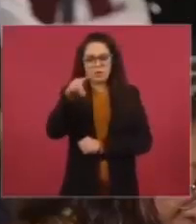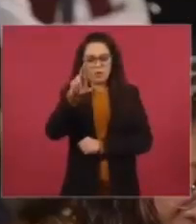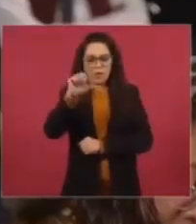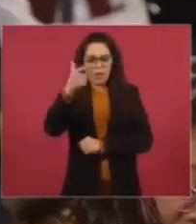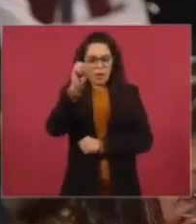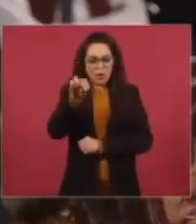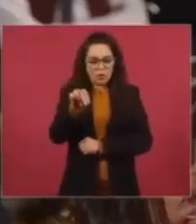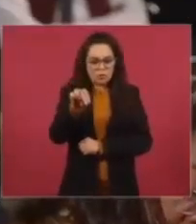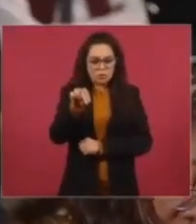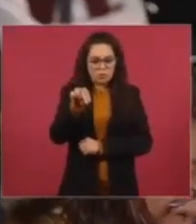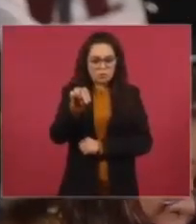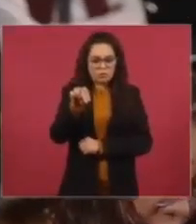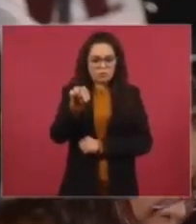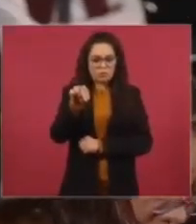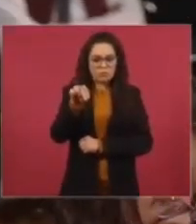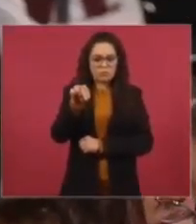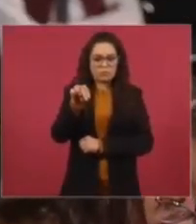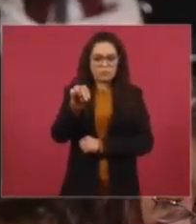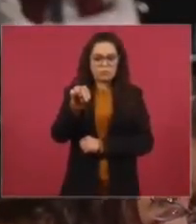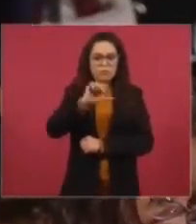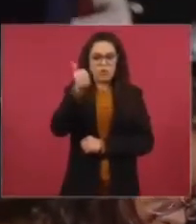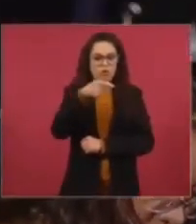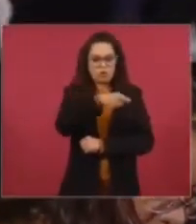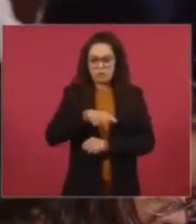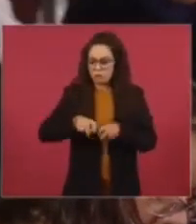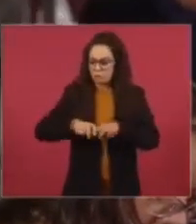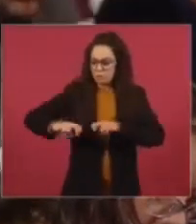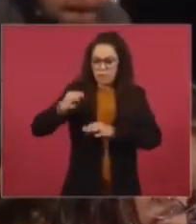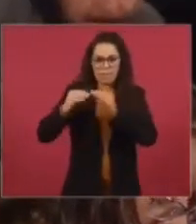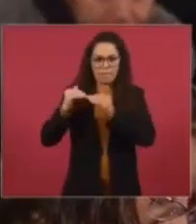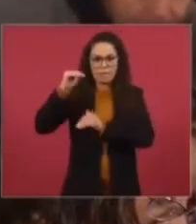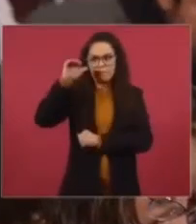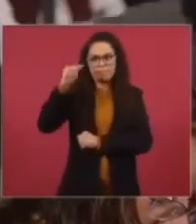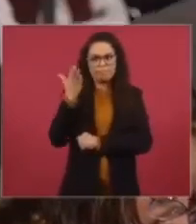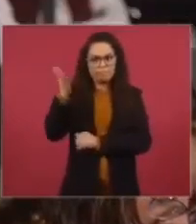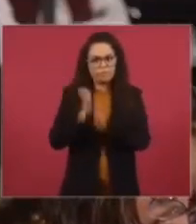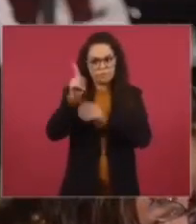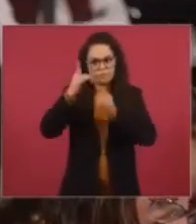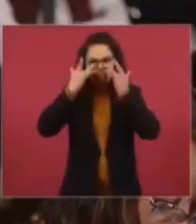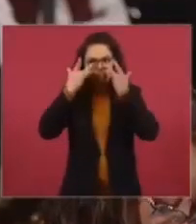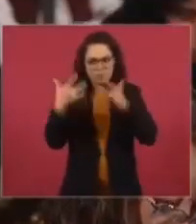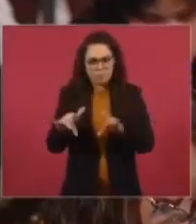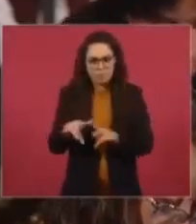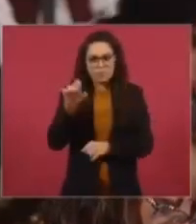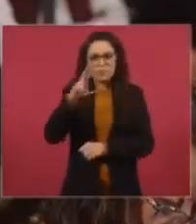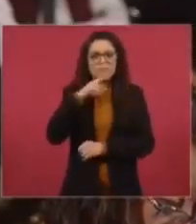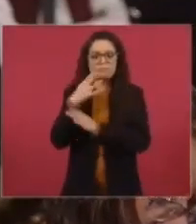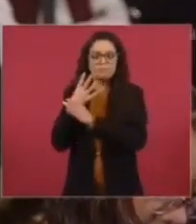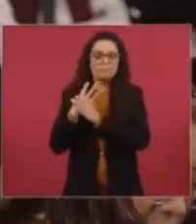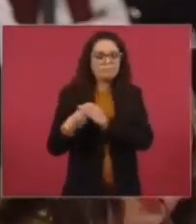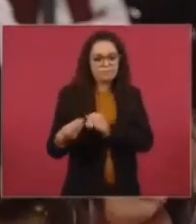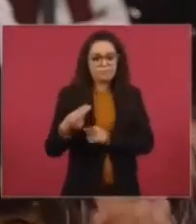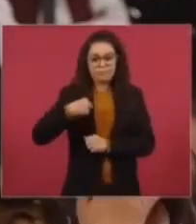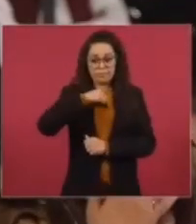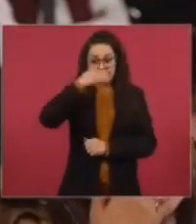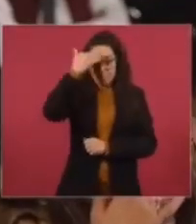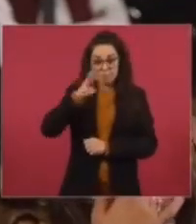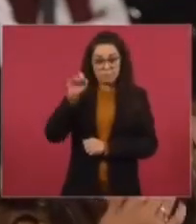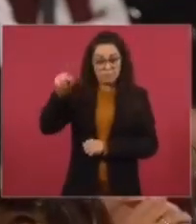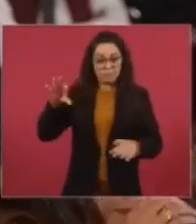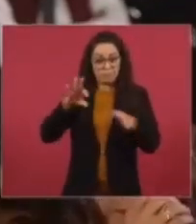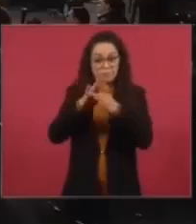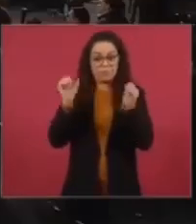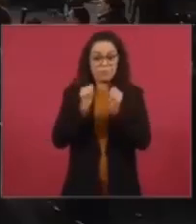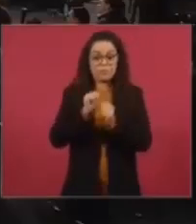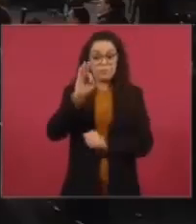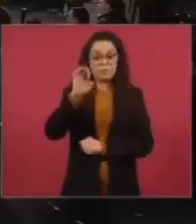salió, los otros magistrados le pedían su renuncia, salió huyendo, le pedían su renuncia. ¿Cuál es su opinión al respecto? Bueno, sabemos que este magistrado estaría vinculado a Felipe